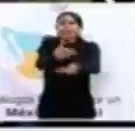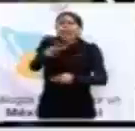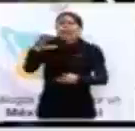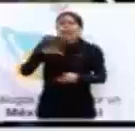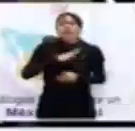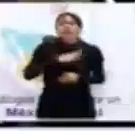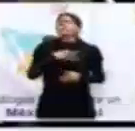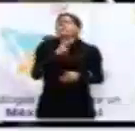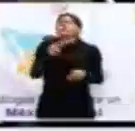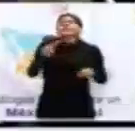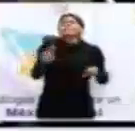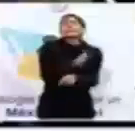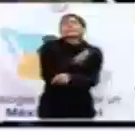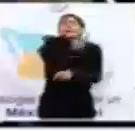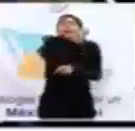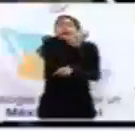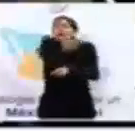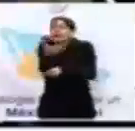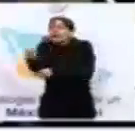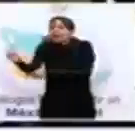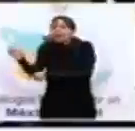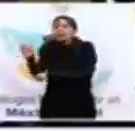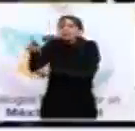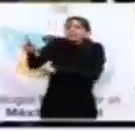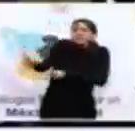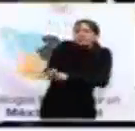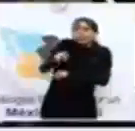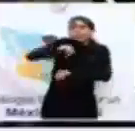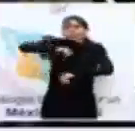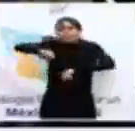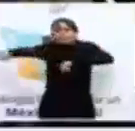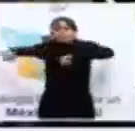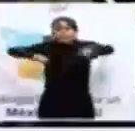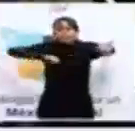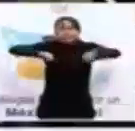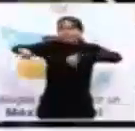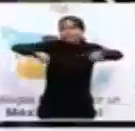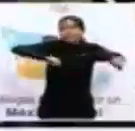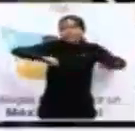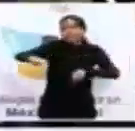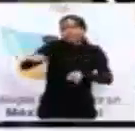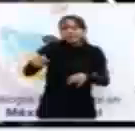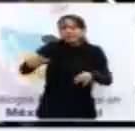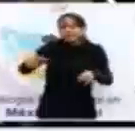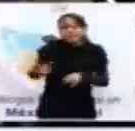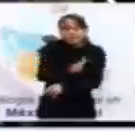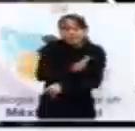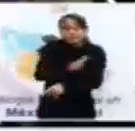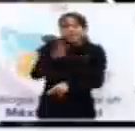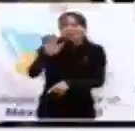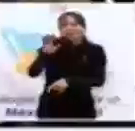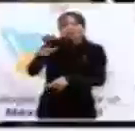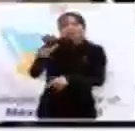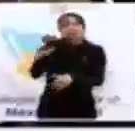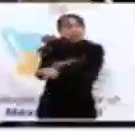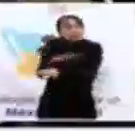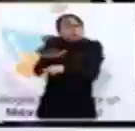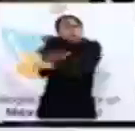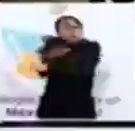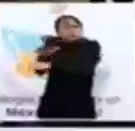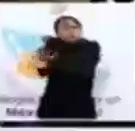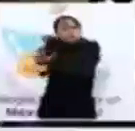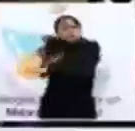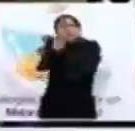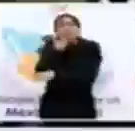la realidad de la ruralidad, es una realidad muy dinámica. No es estática, es altamente